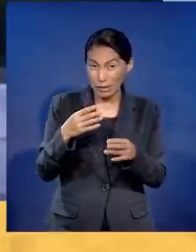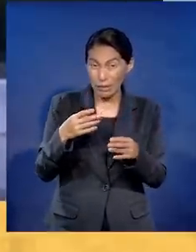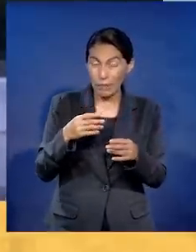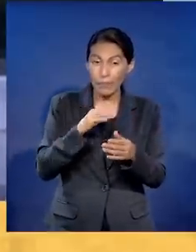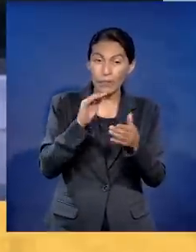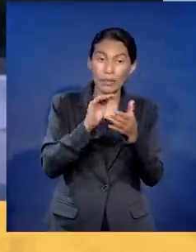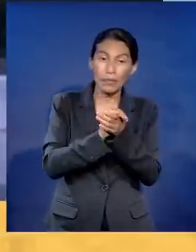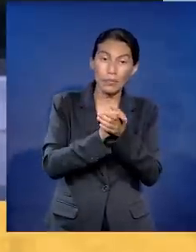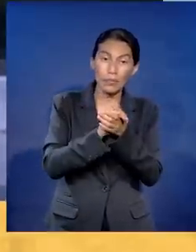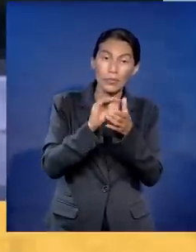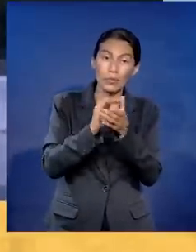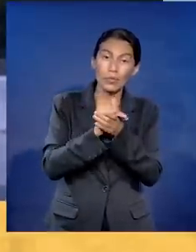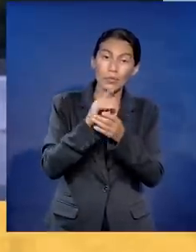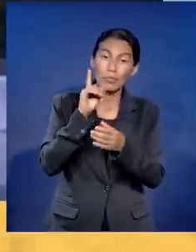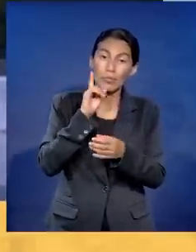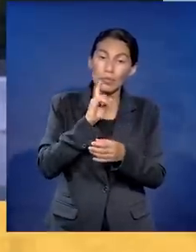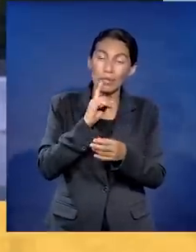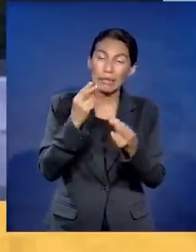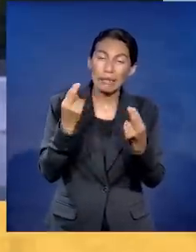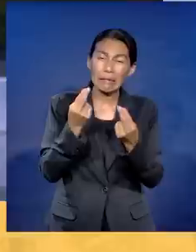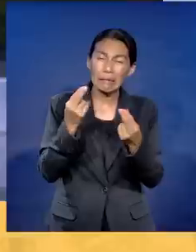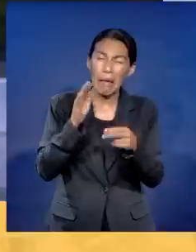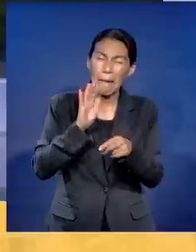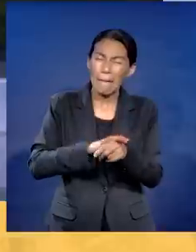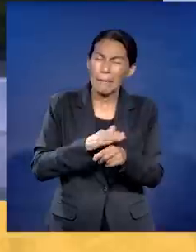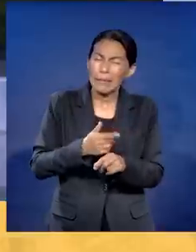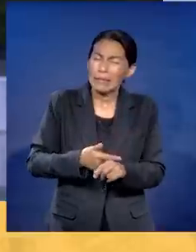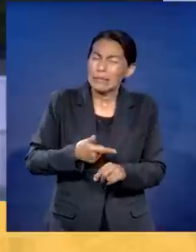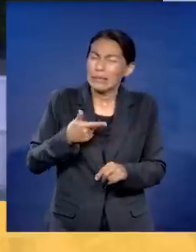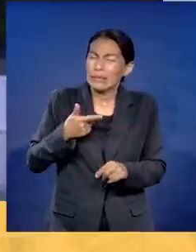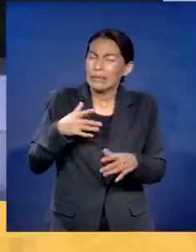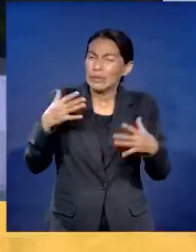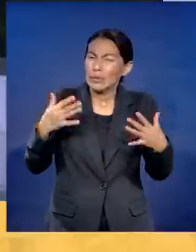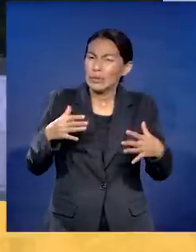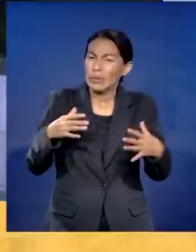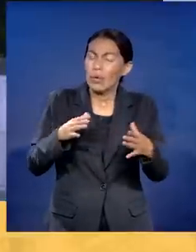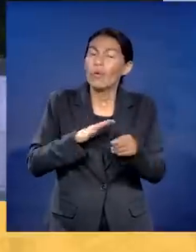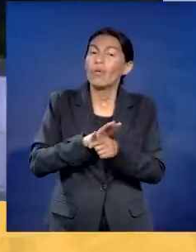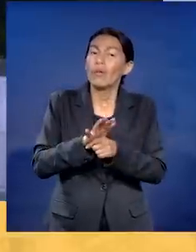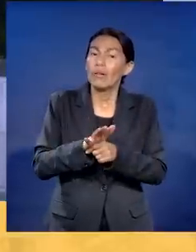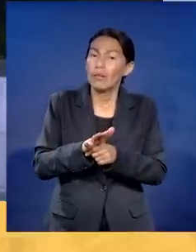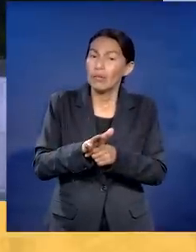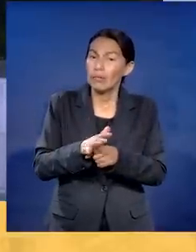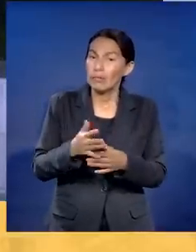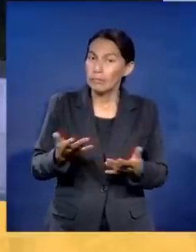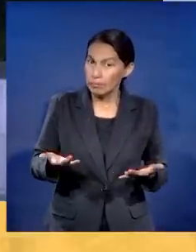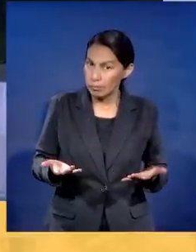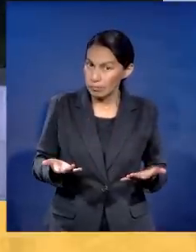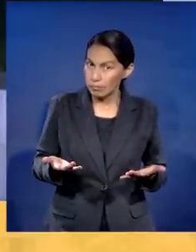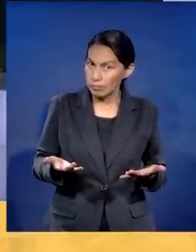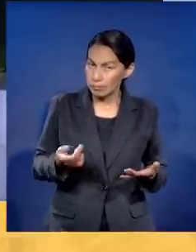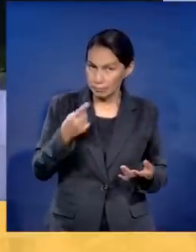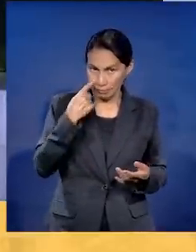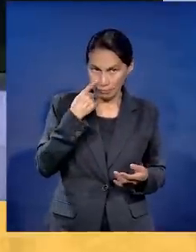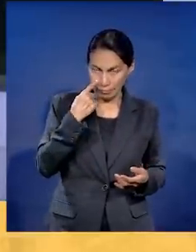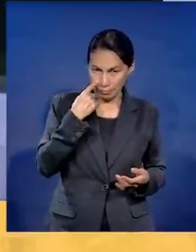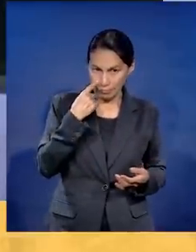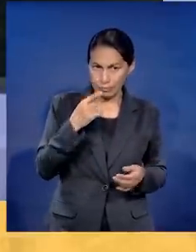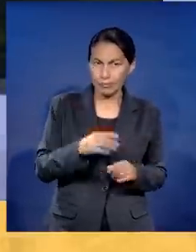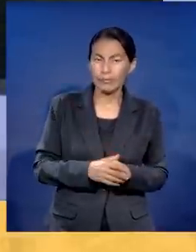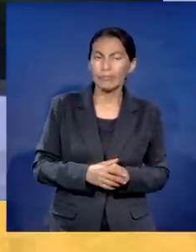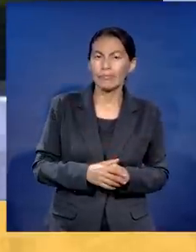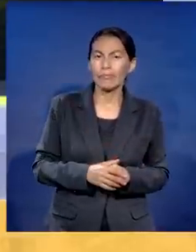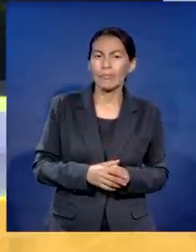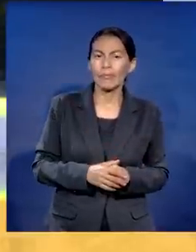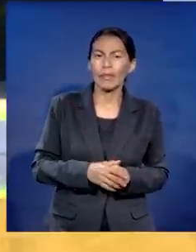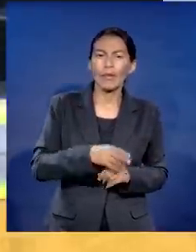es la necesidad más grande de tu esposo o de tu esposa. En general, aunque puede haber sus